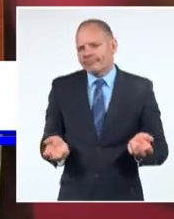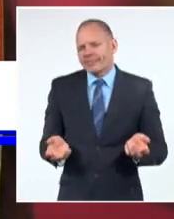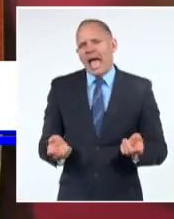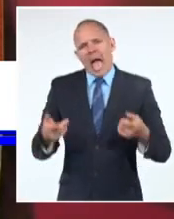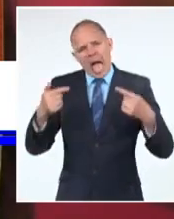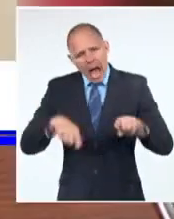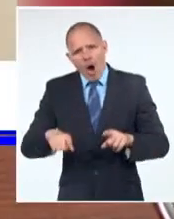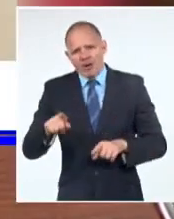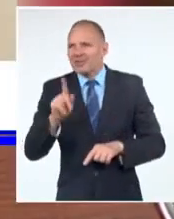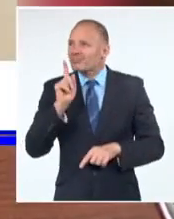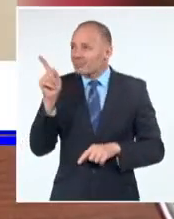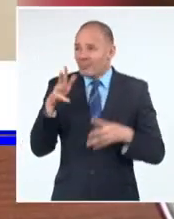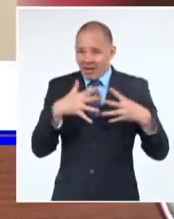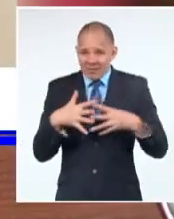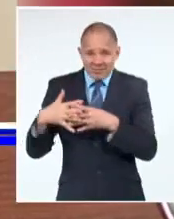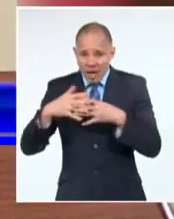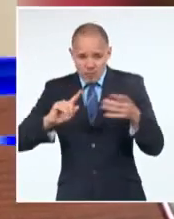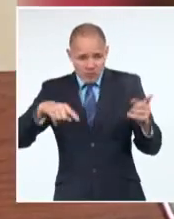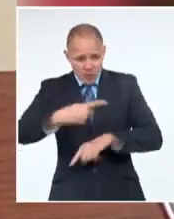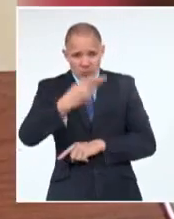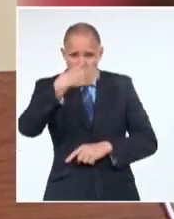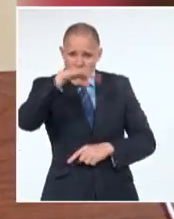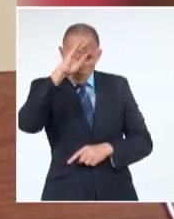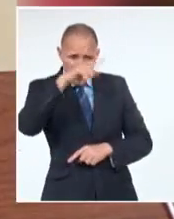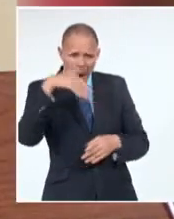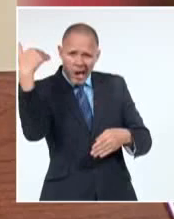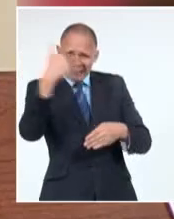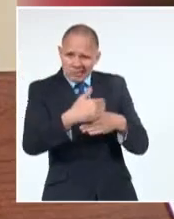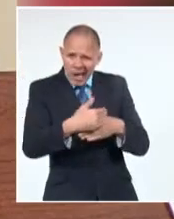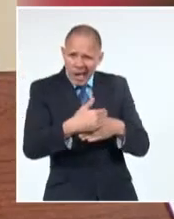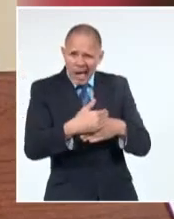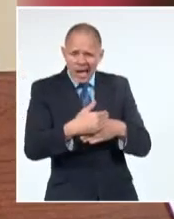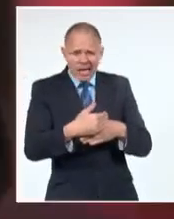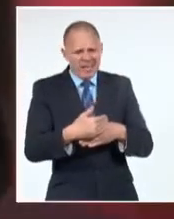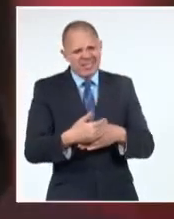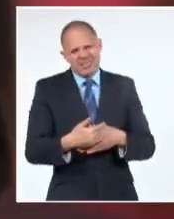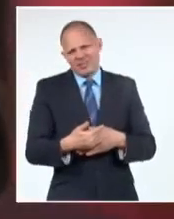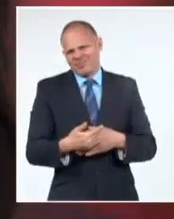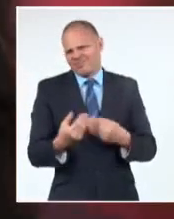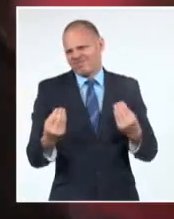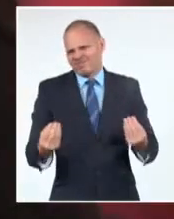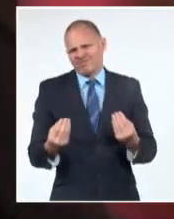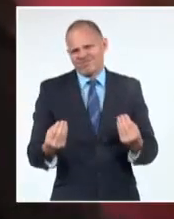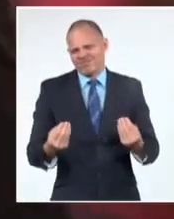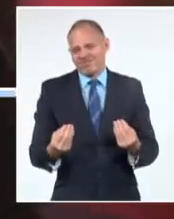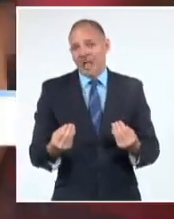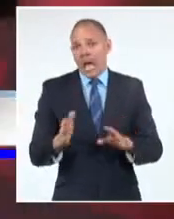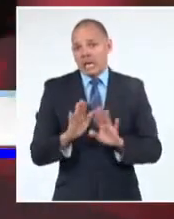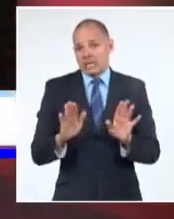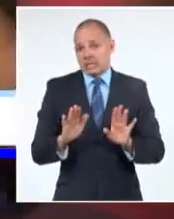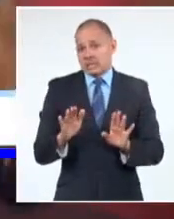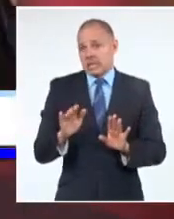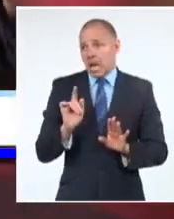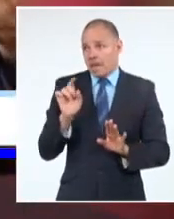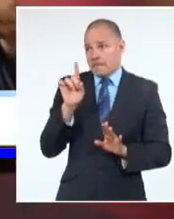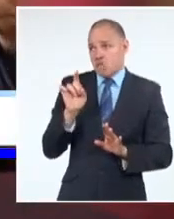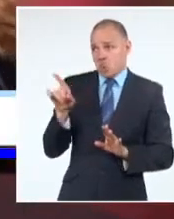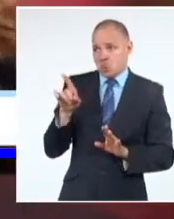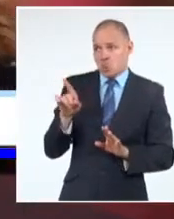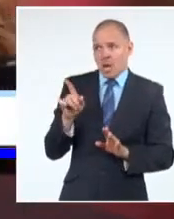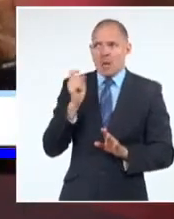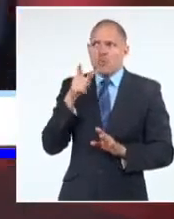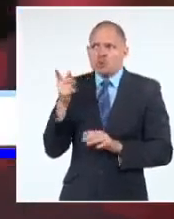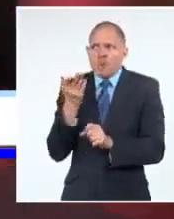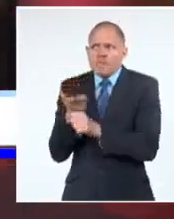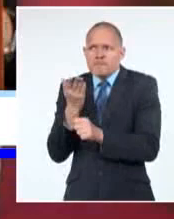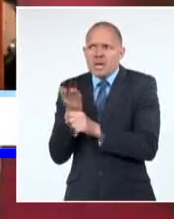mediante un bloqueo injusto? Interrogado sobre si encabezará un movimiento contra el bloqueo a Cuba, el presidente de México,